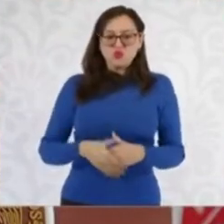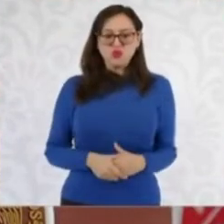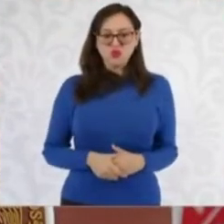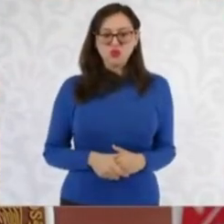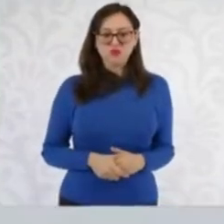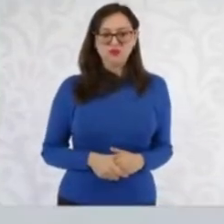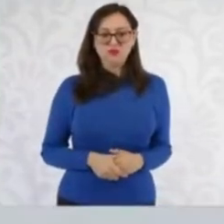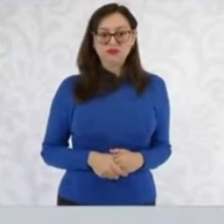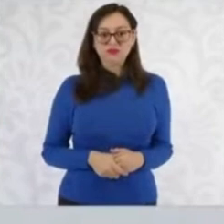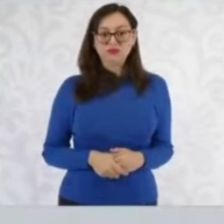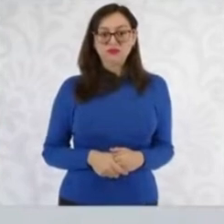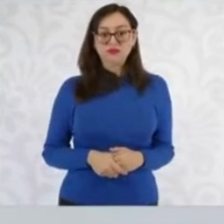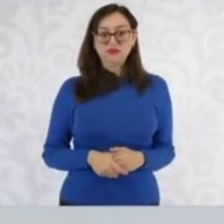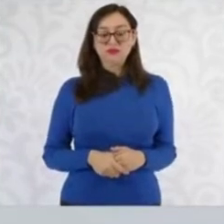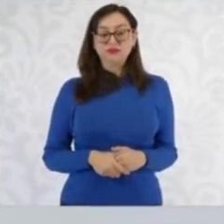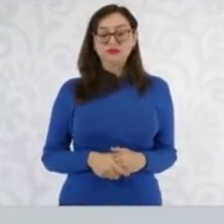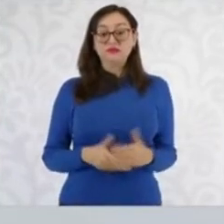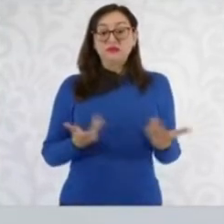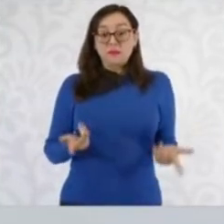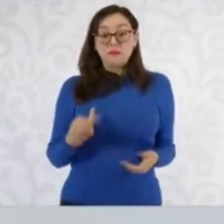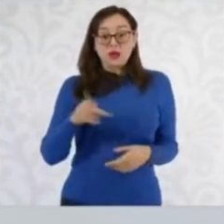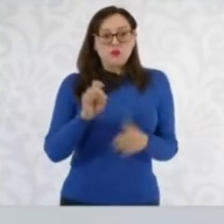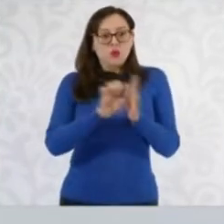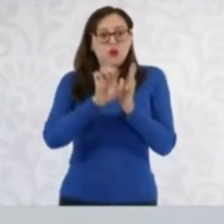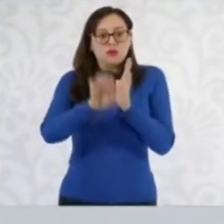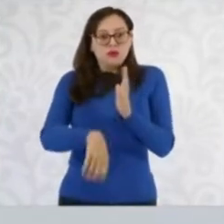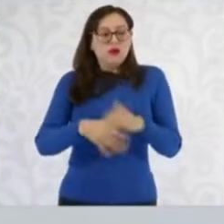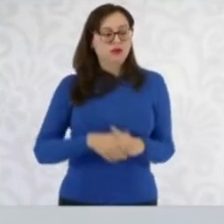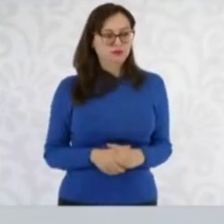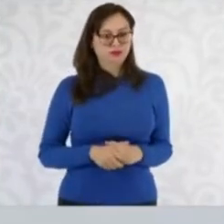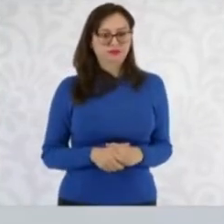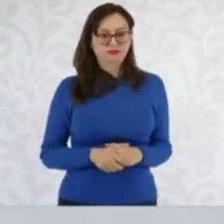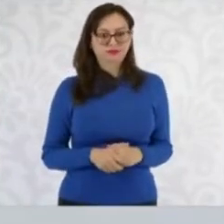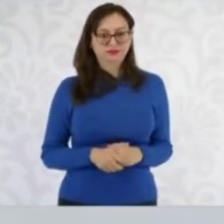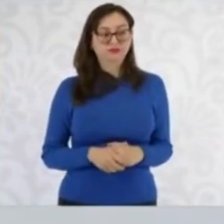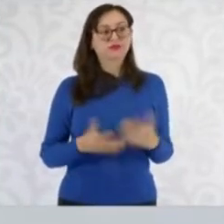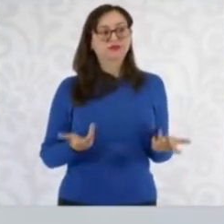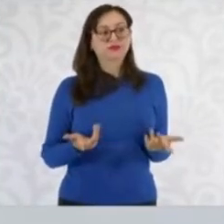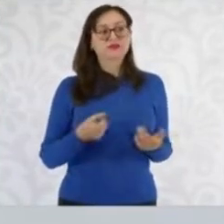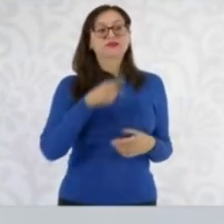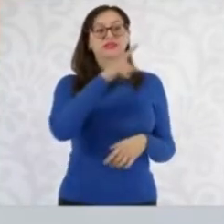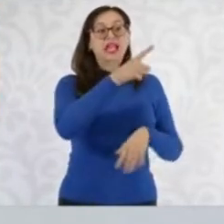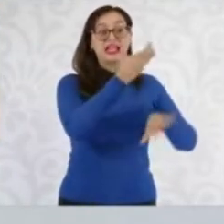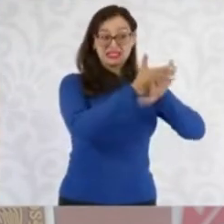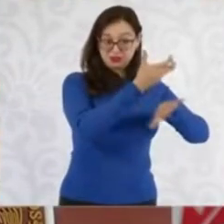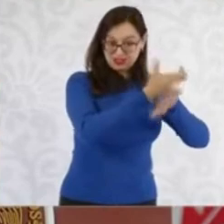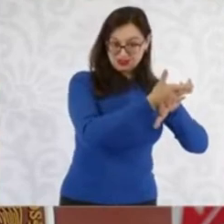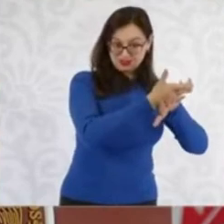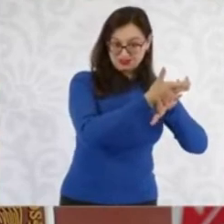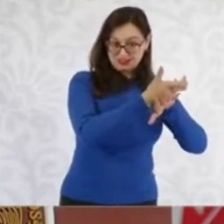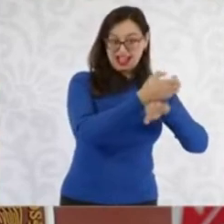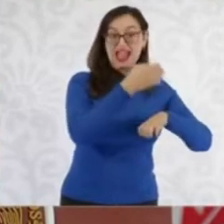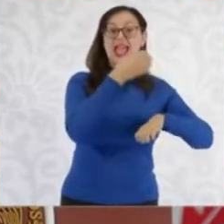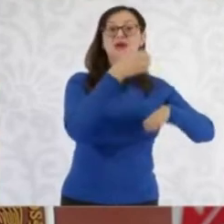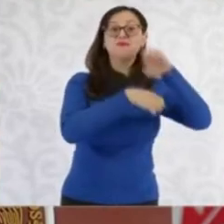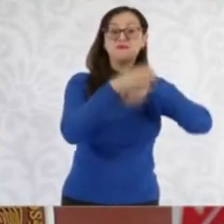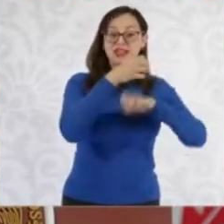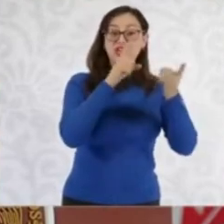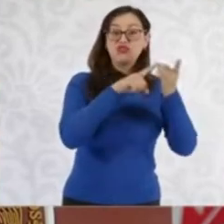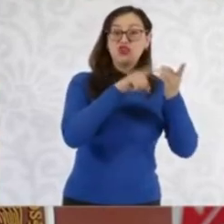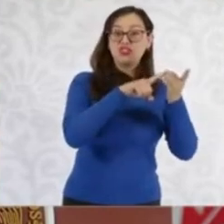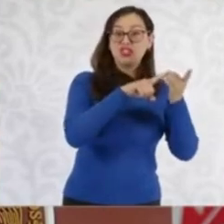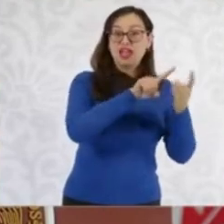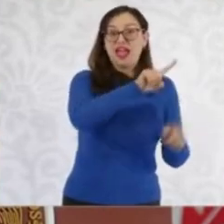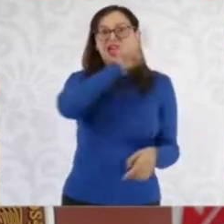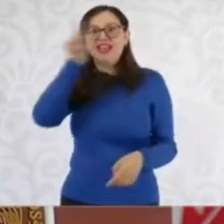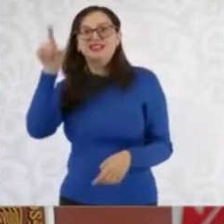empresas estadounidenses que están en China. Por ejemplo, Apple, o sea, los iPhones, muchos se importan de